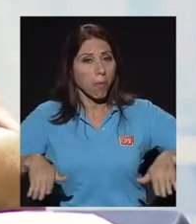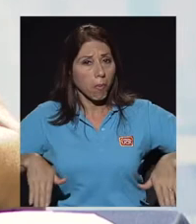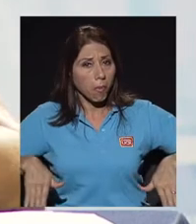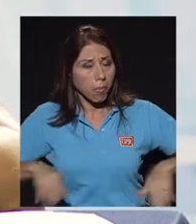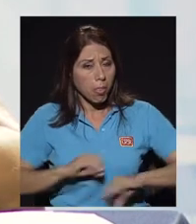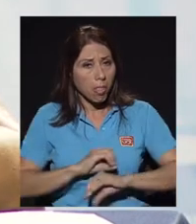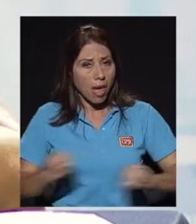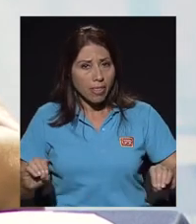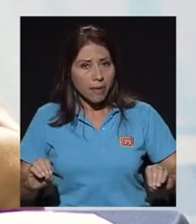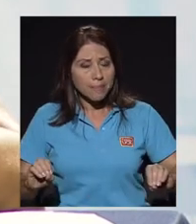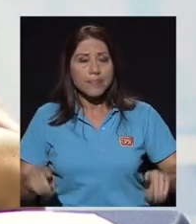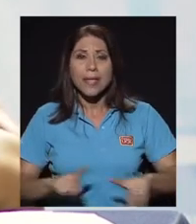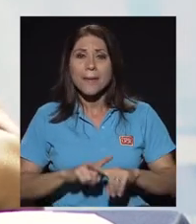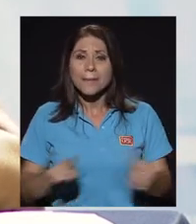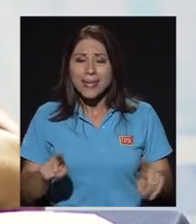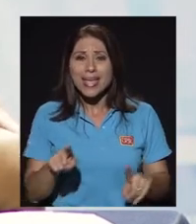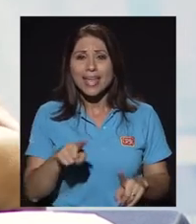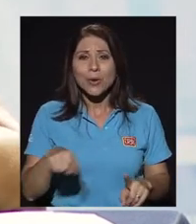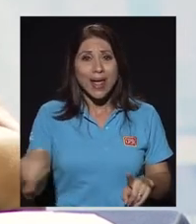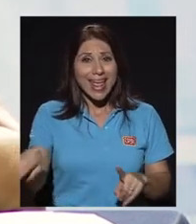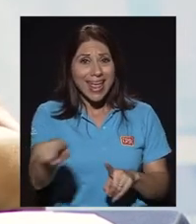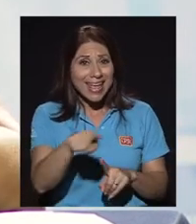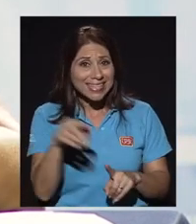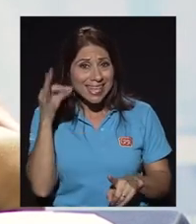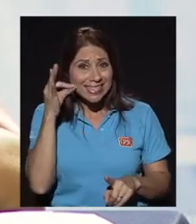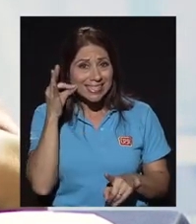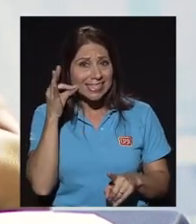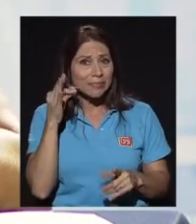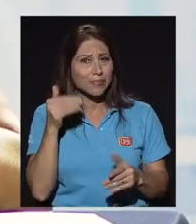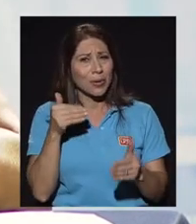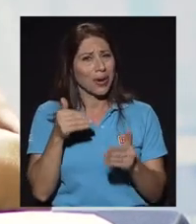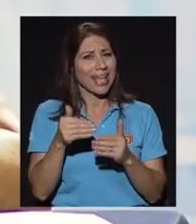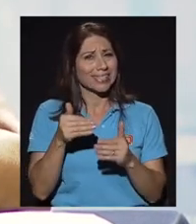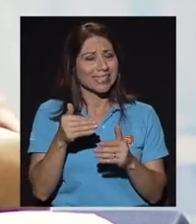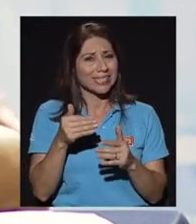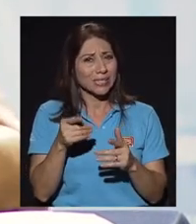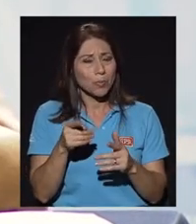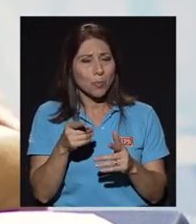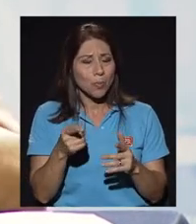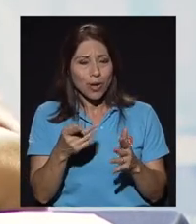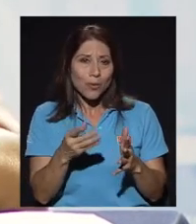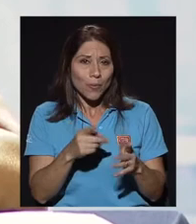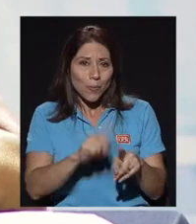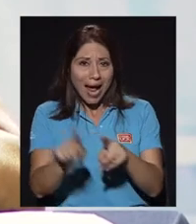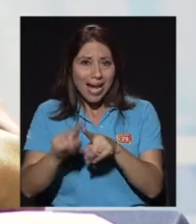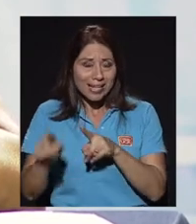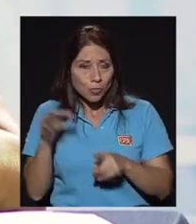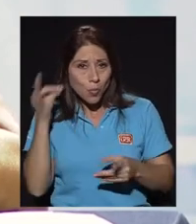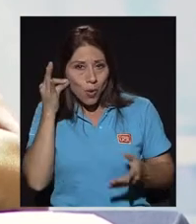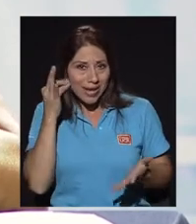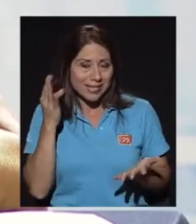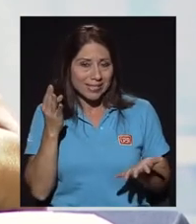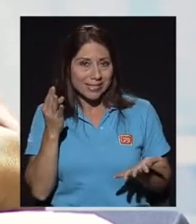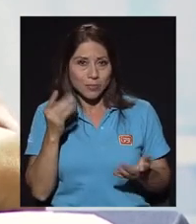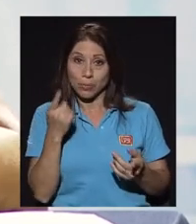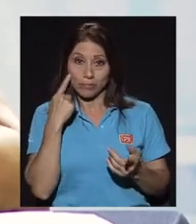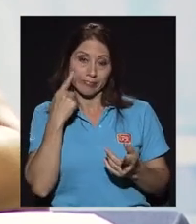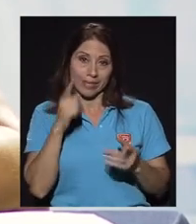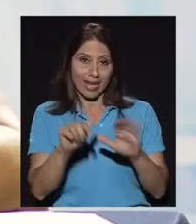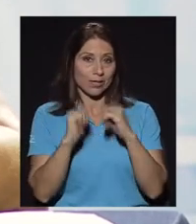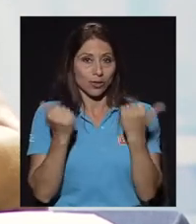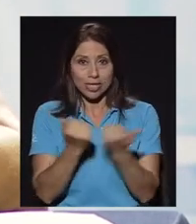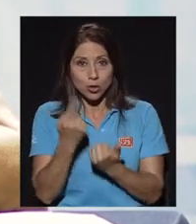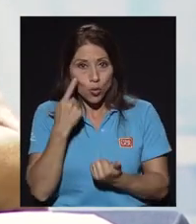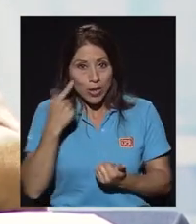nada, pero ellas… casi son, varias son mujeres, bueno, no vi, en la asociación no vi si habían hombres,